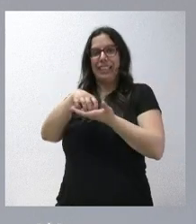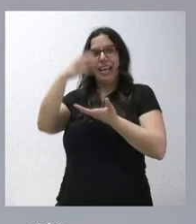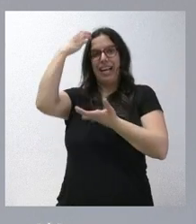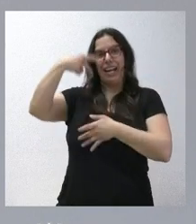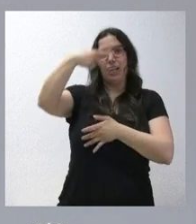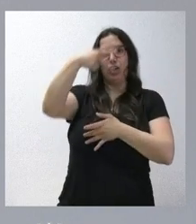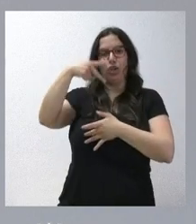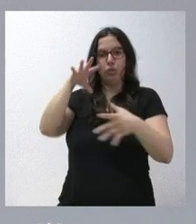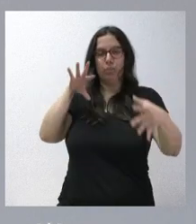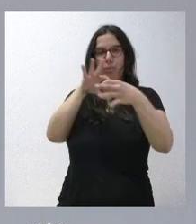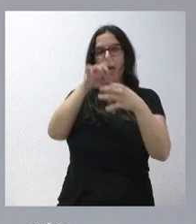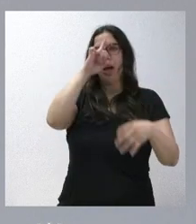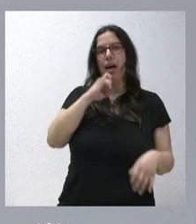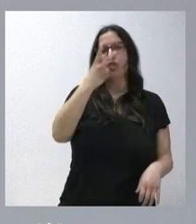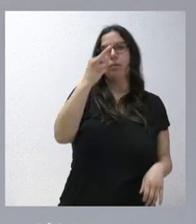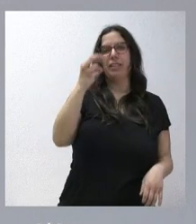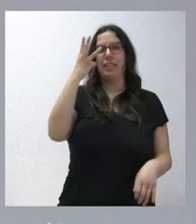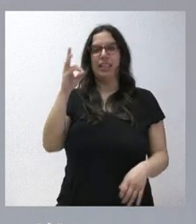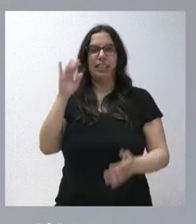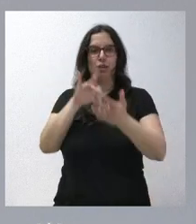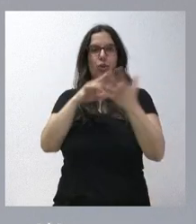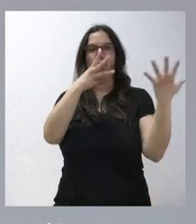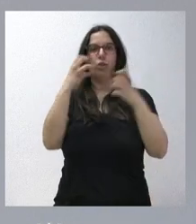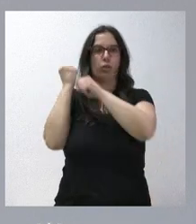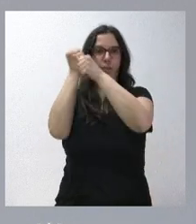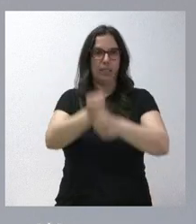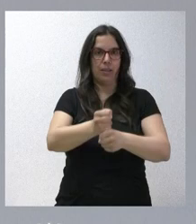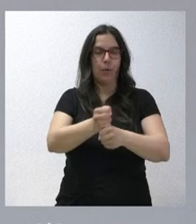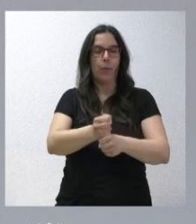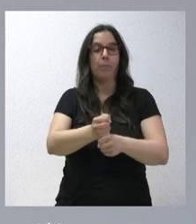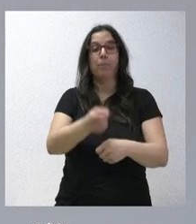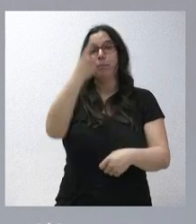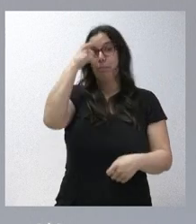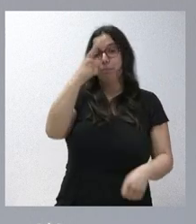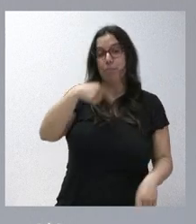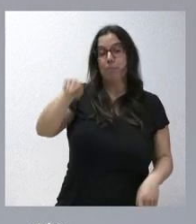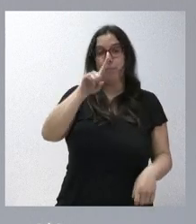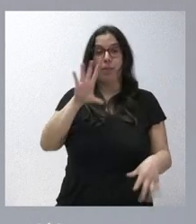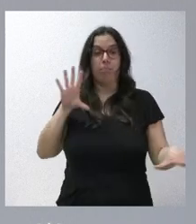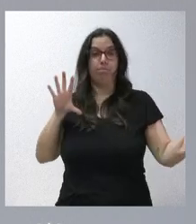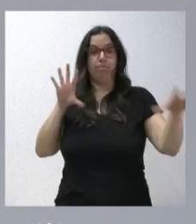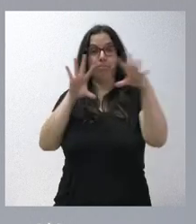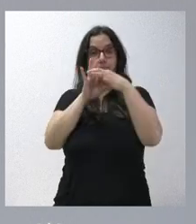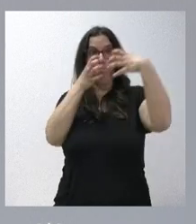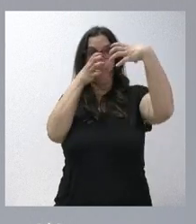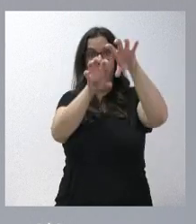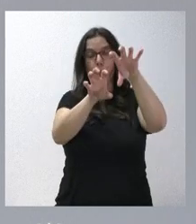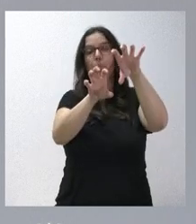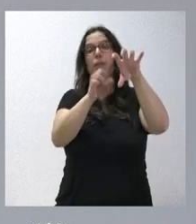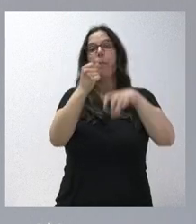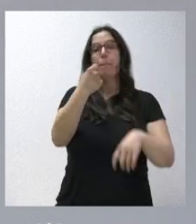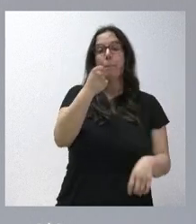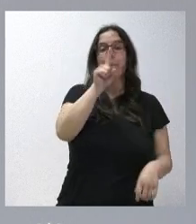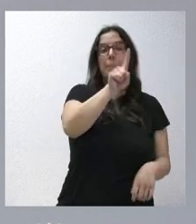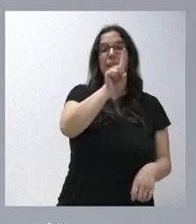conmemorará en el año 2030 como saben nació en el año